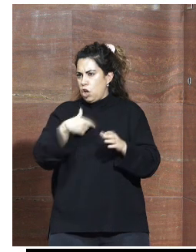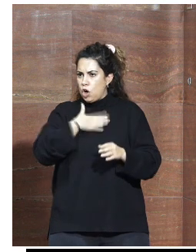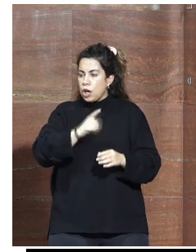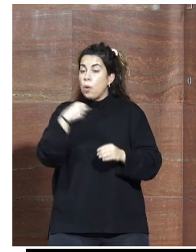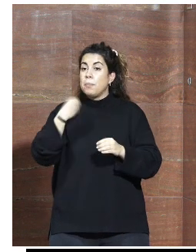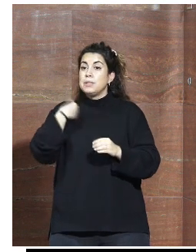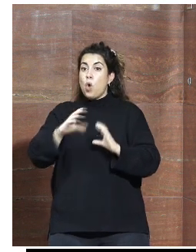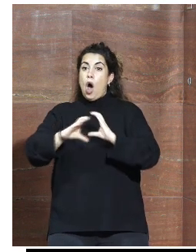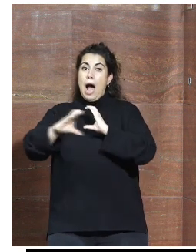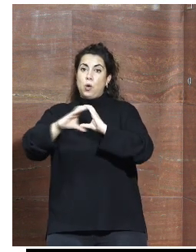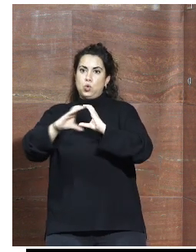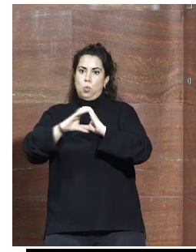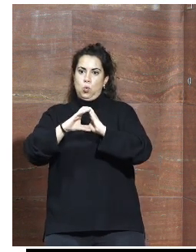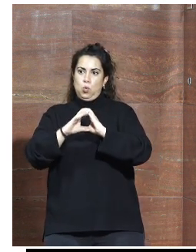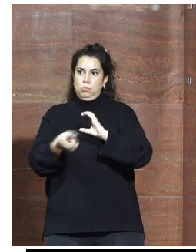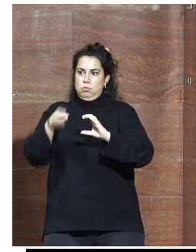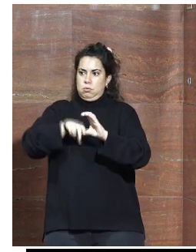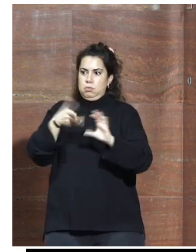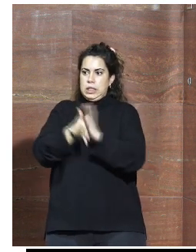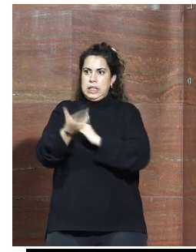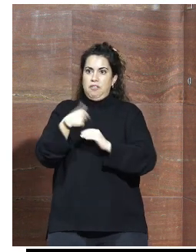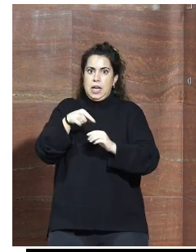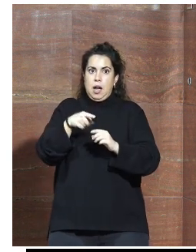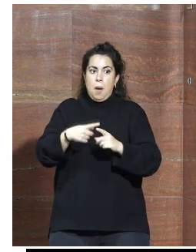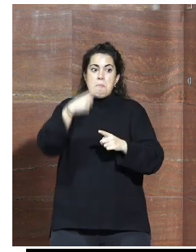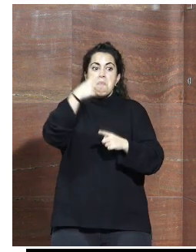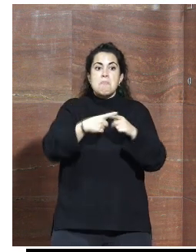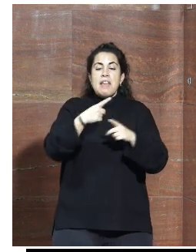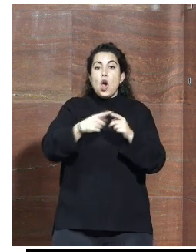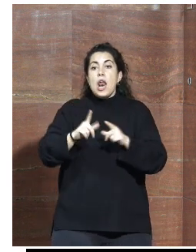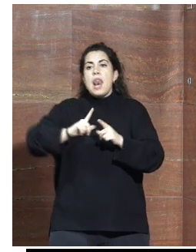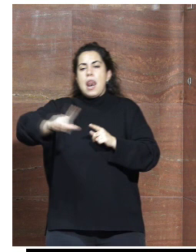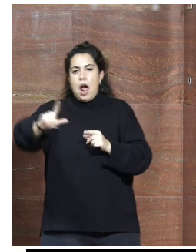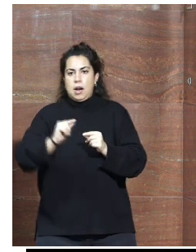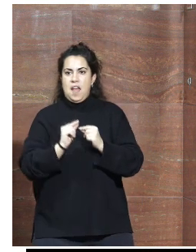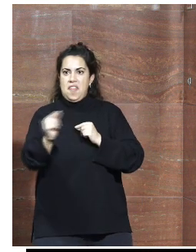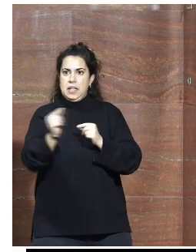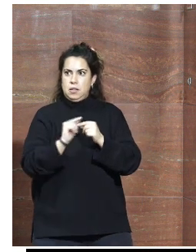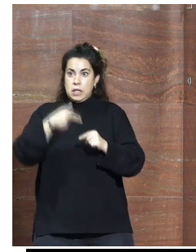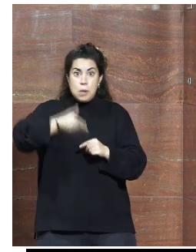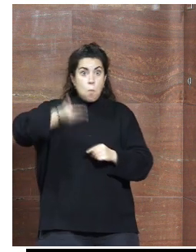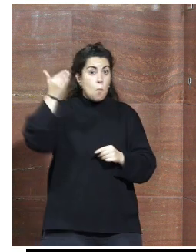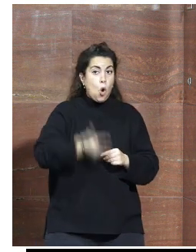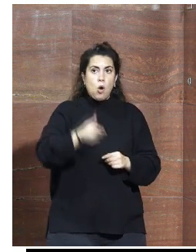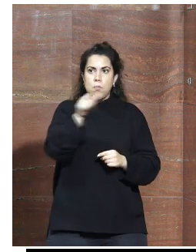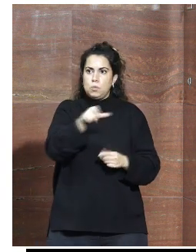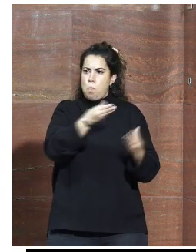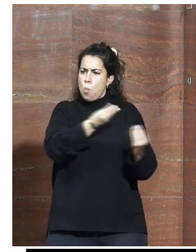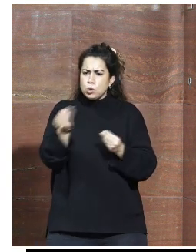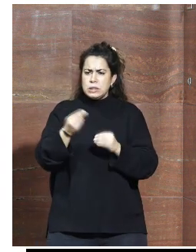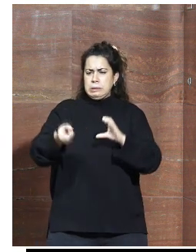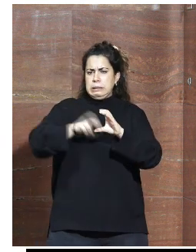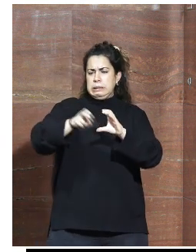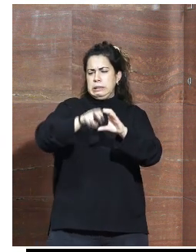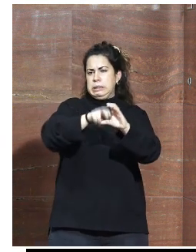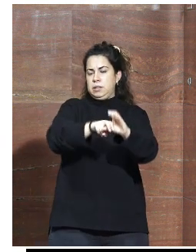autobús es otro sistema de transporte para larga y media distancia que es importantísimo, lo utiliza muchísima gente. Y